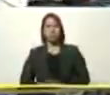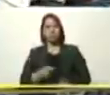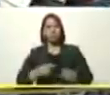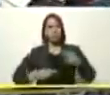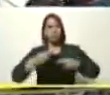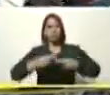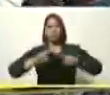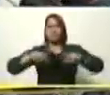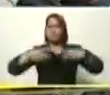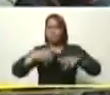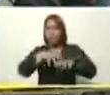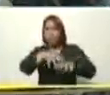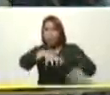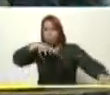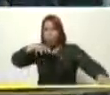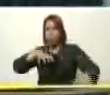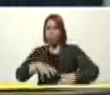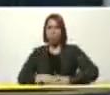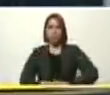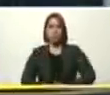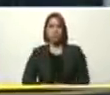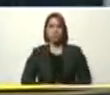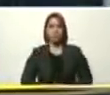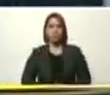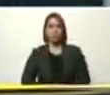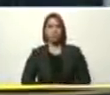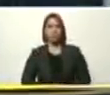construyendo nuevas mayorías,